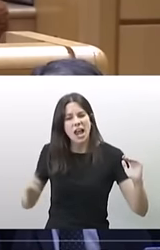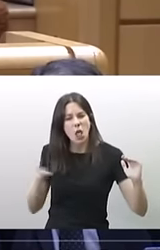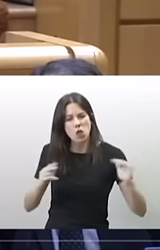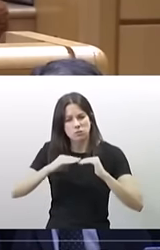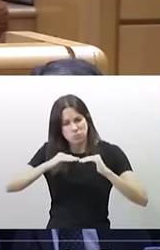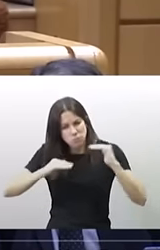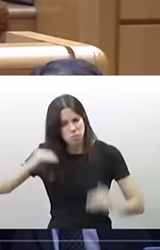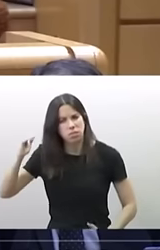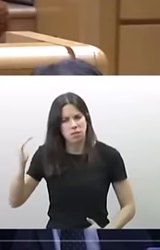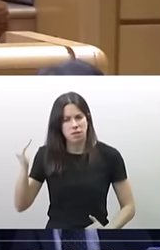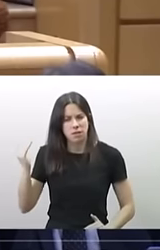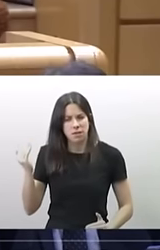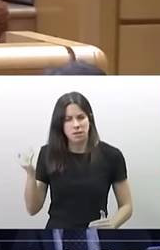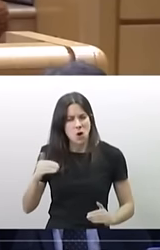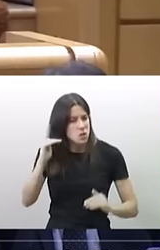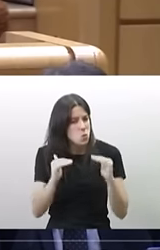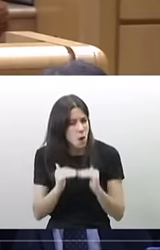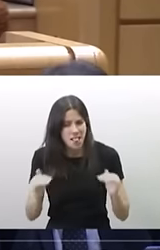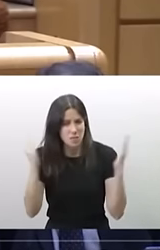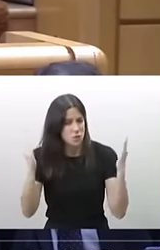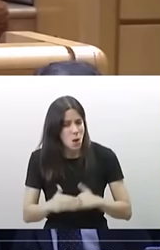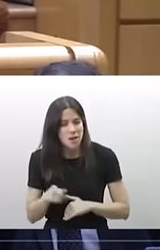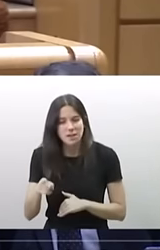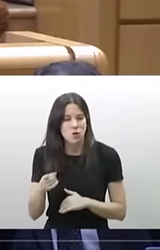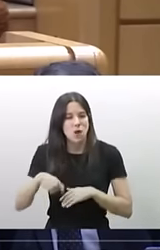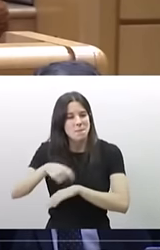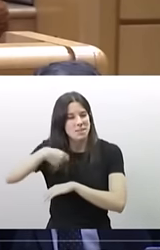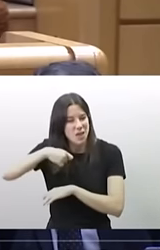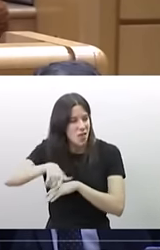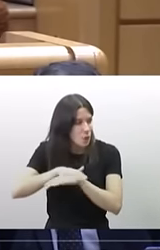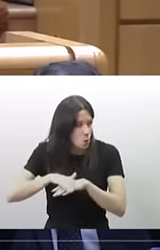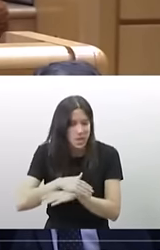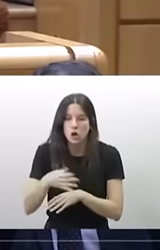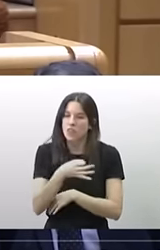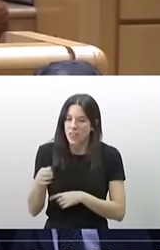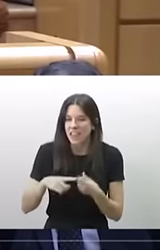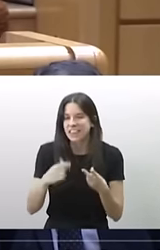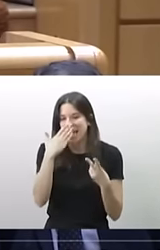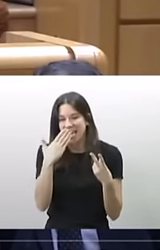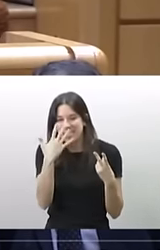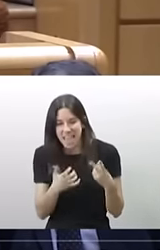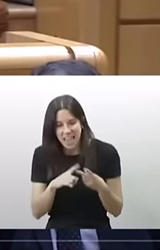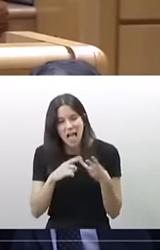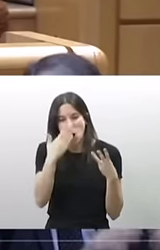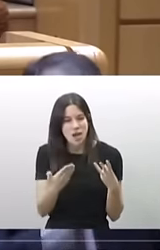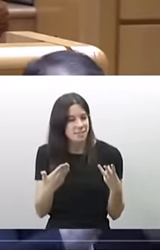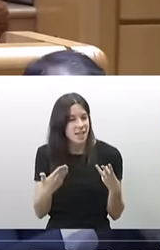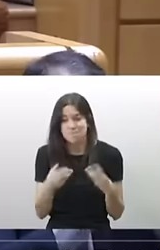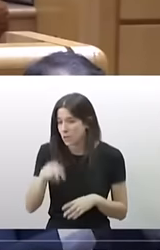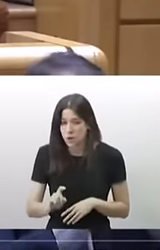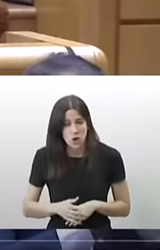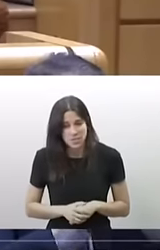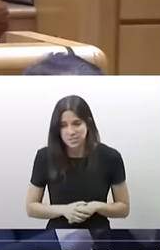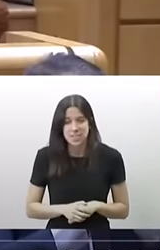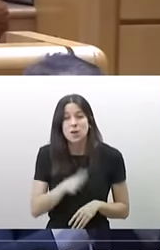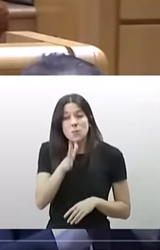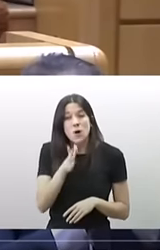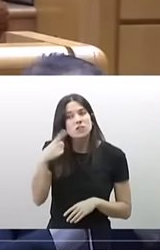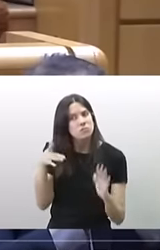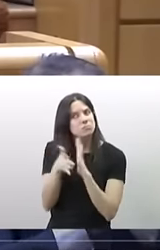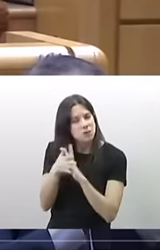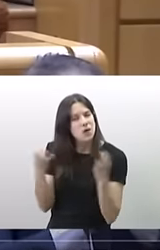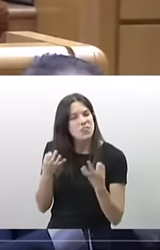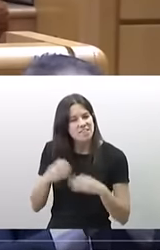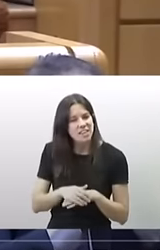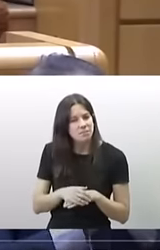hecho. Eso es incompatible con una presidencia del Gobierno decente, seria y honesta. No, no son. No, no son. Y por eso deben dar explicaciones